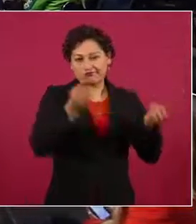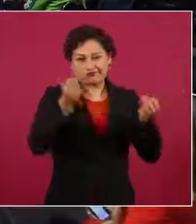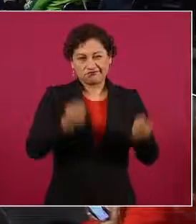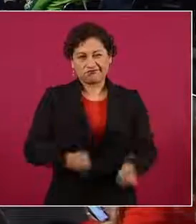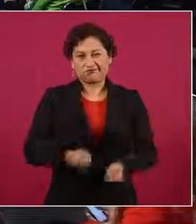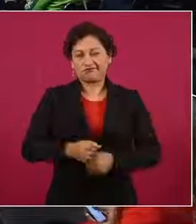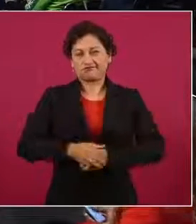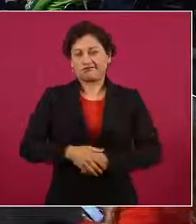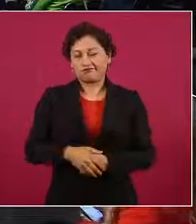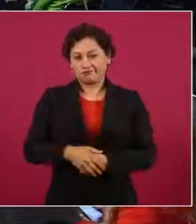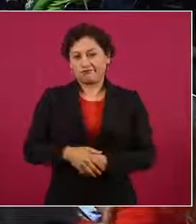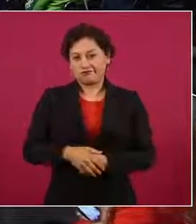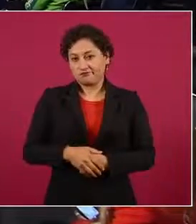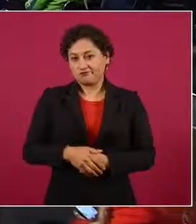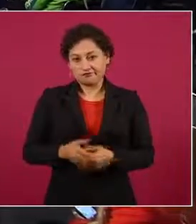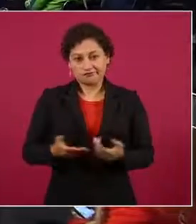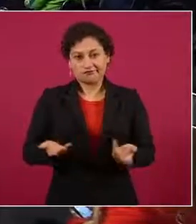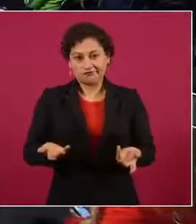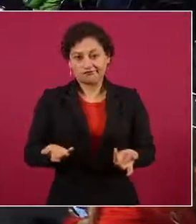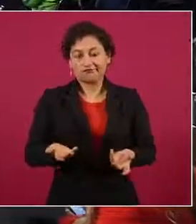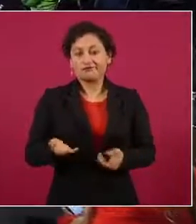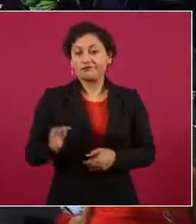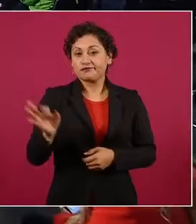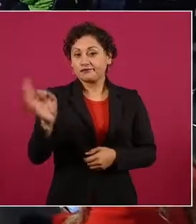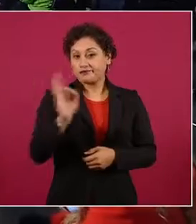y sorprendieron